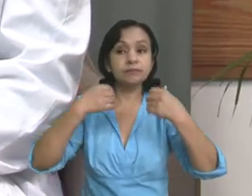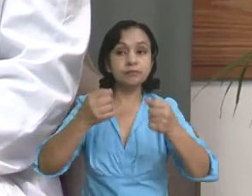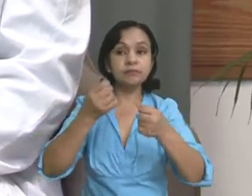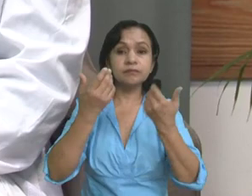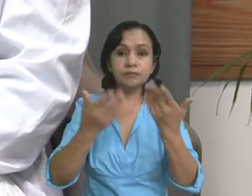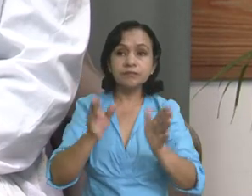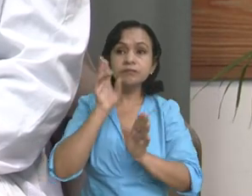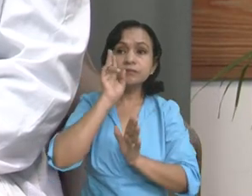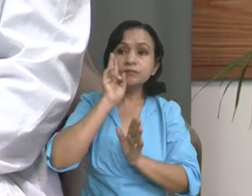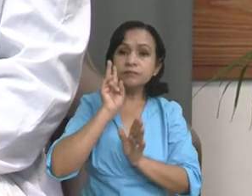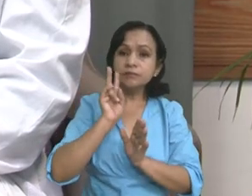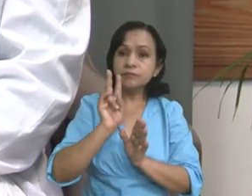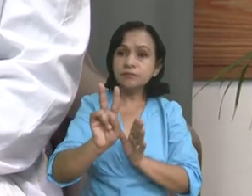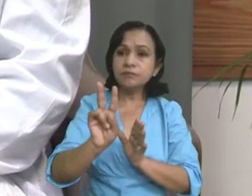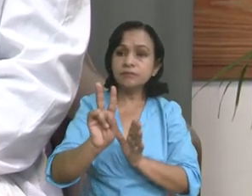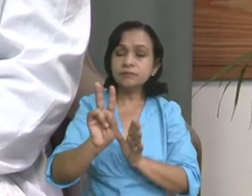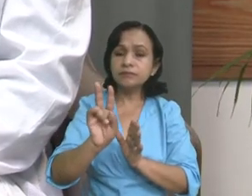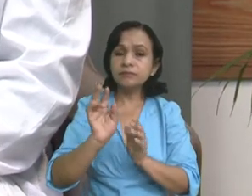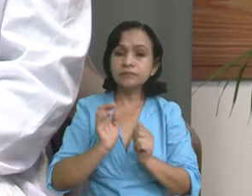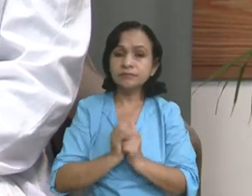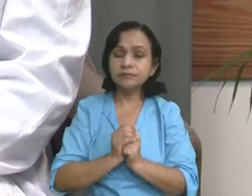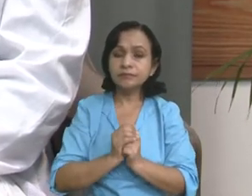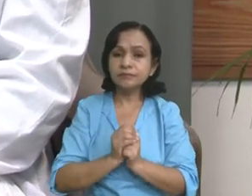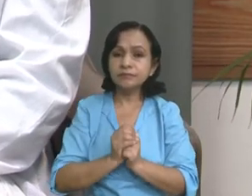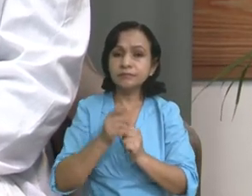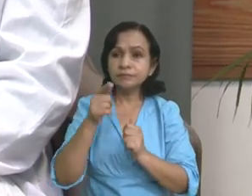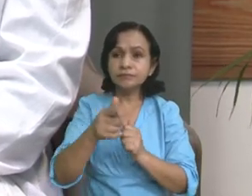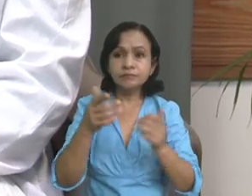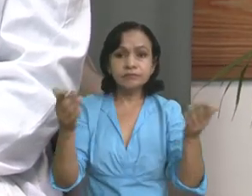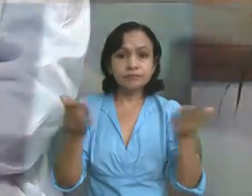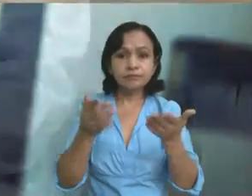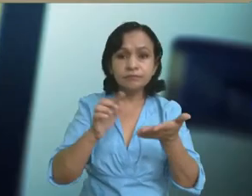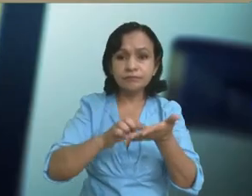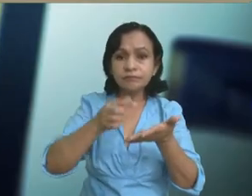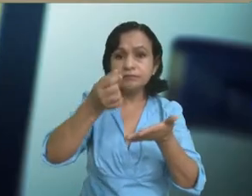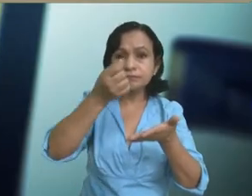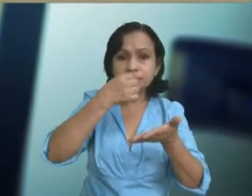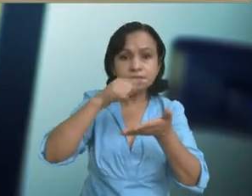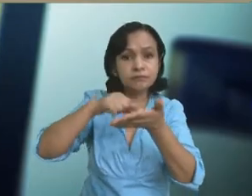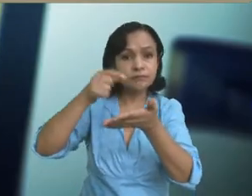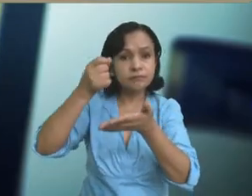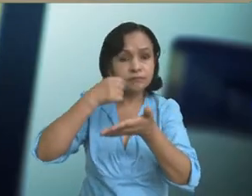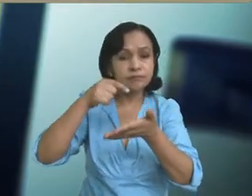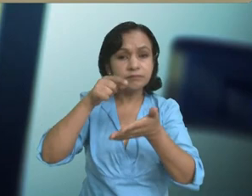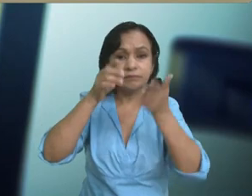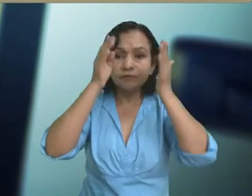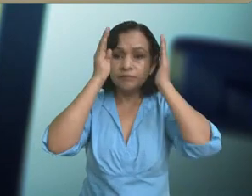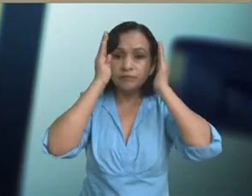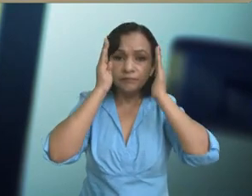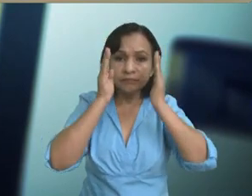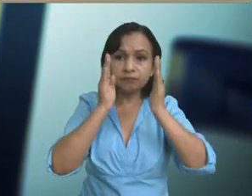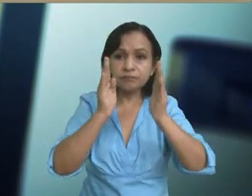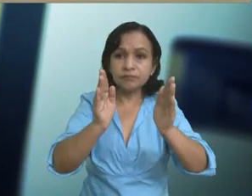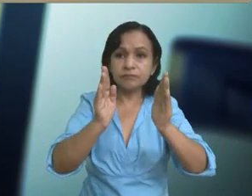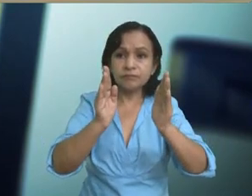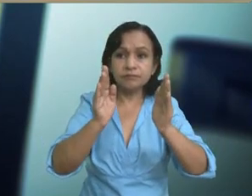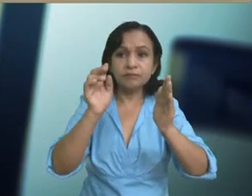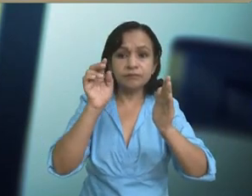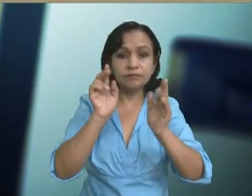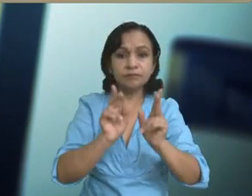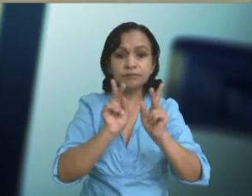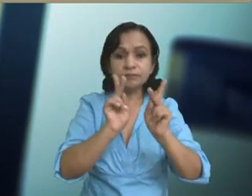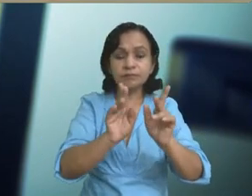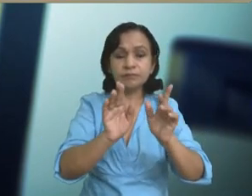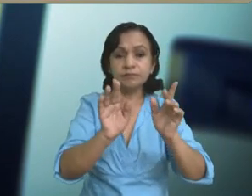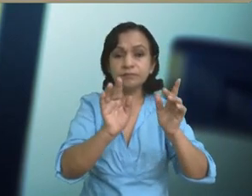que hay un nivel de aseguramiento de los medicamentos para la atención a la situación particular de